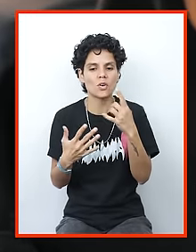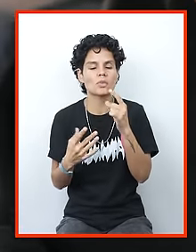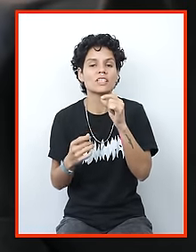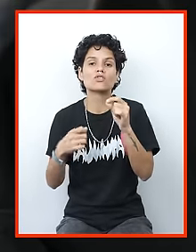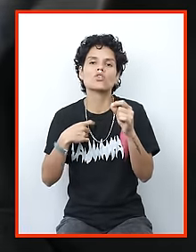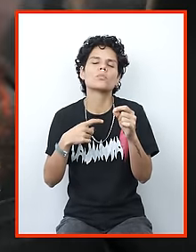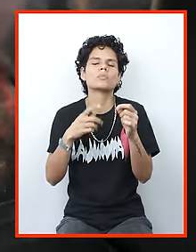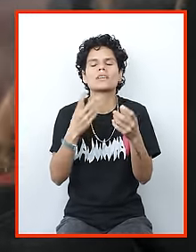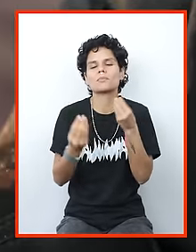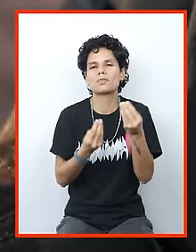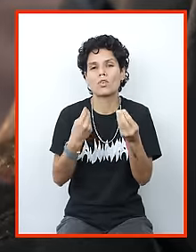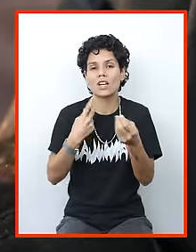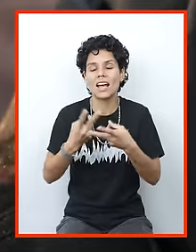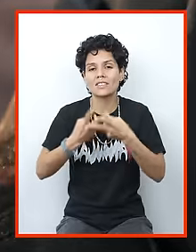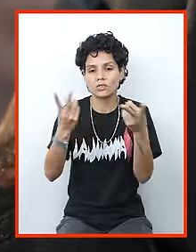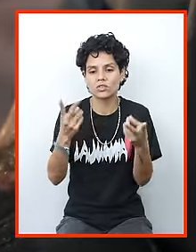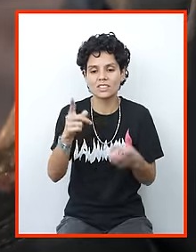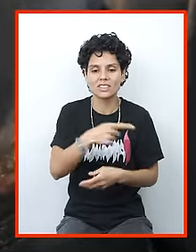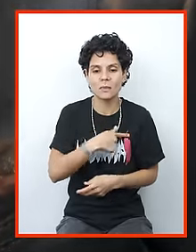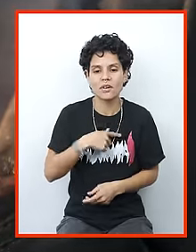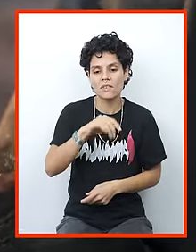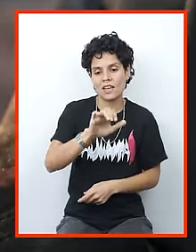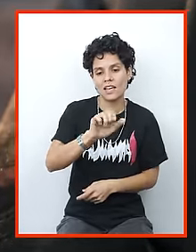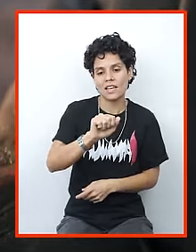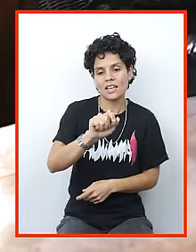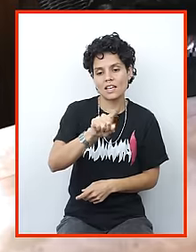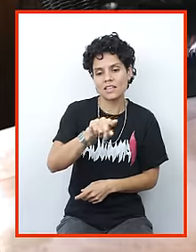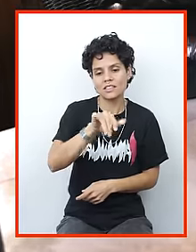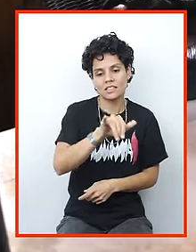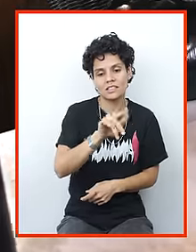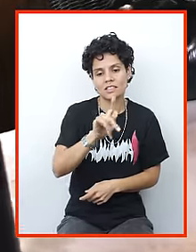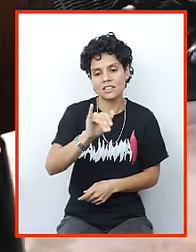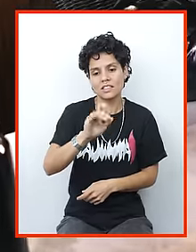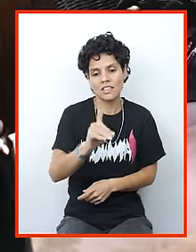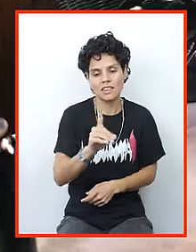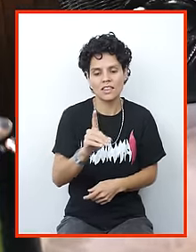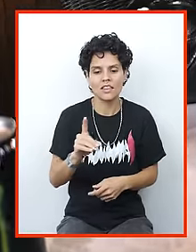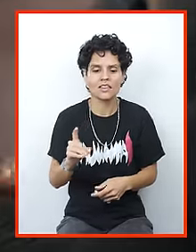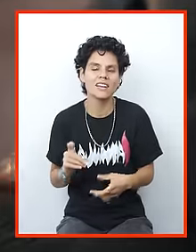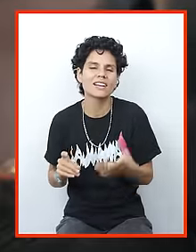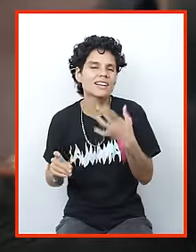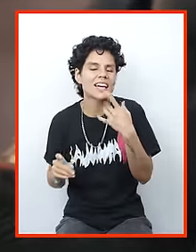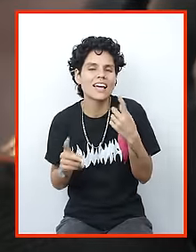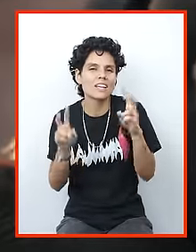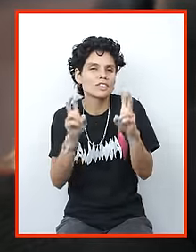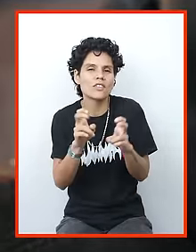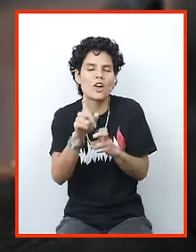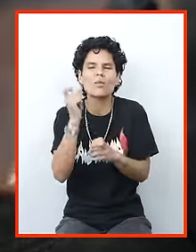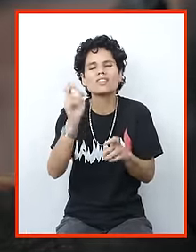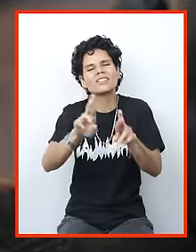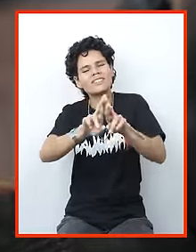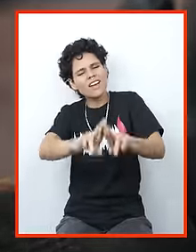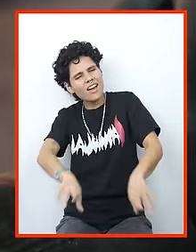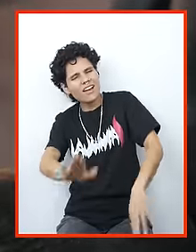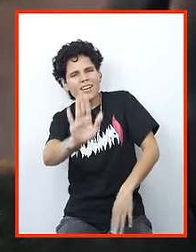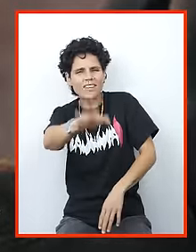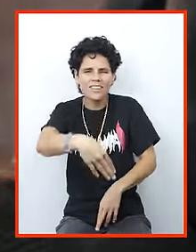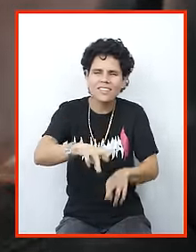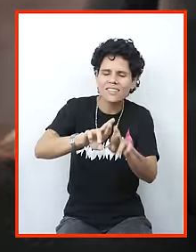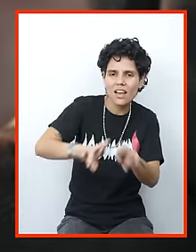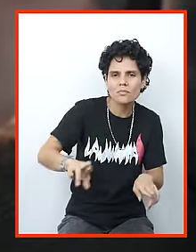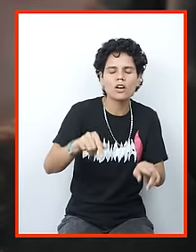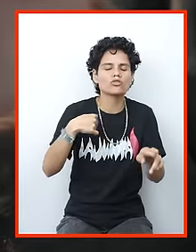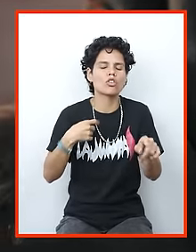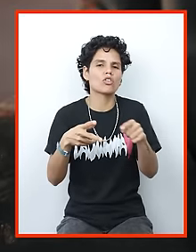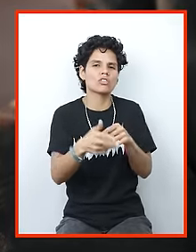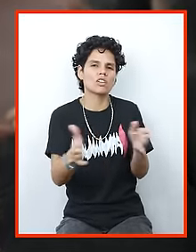es que Easy Kid era un tema. Yo hice un tema esa vez que se llamaba Easy Kid, que era como, la verdad decía, take it easy kid, de tómalo con calma chico, pero